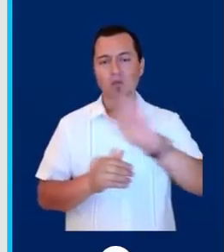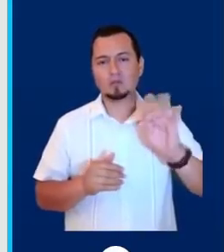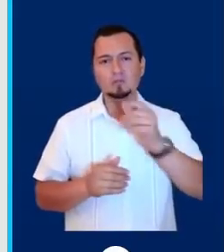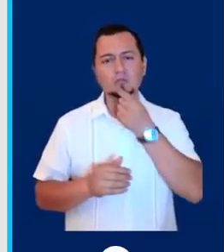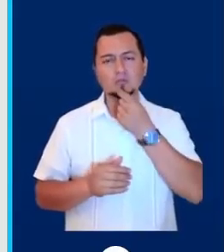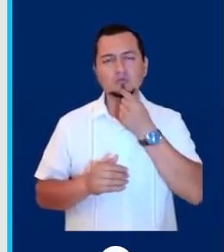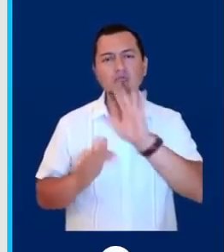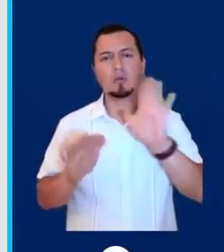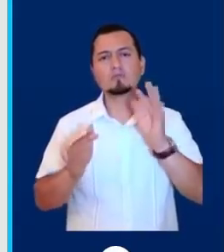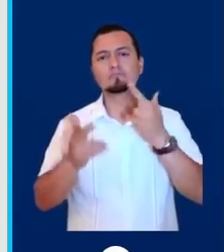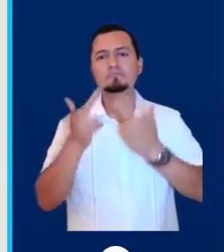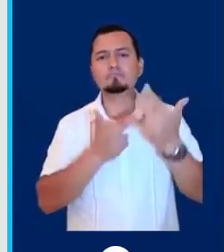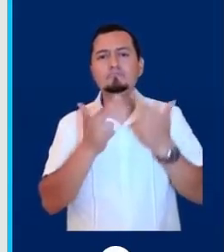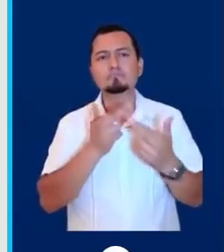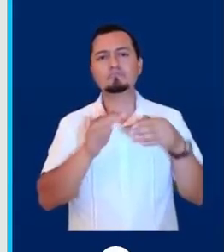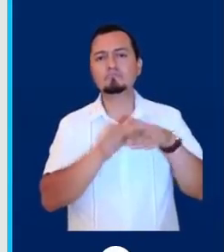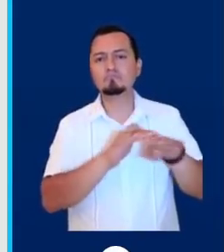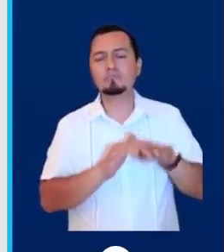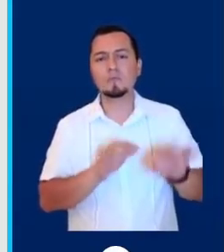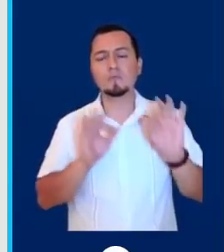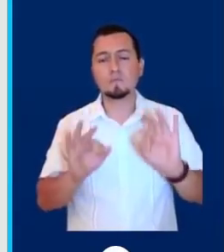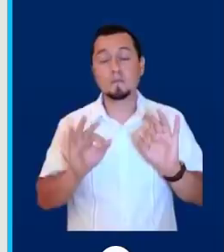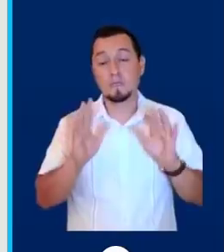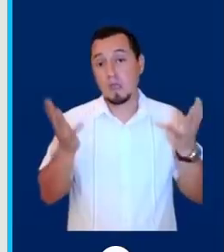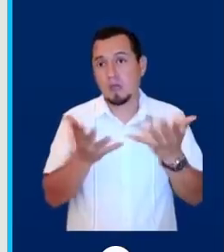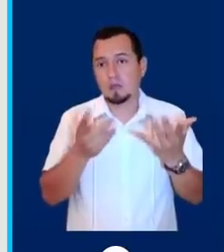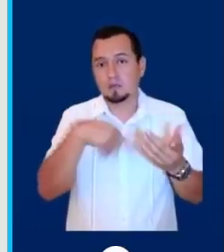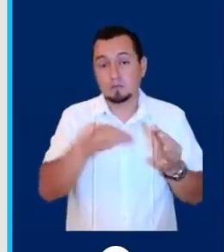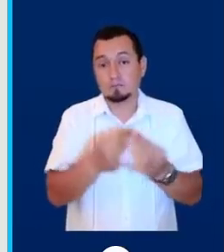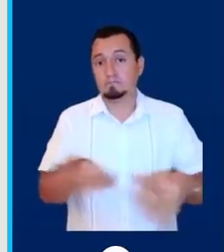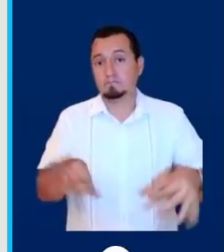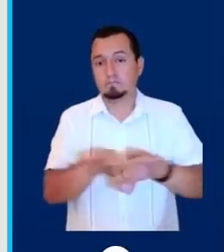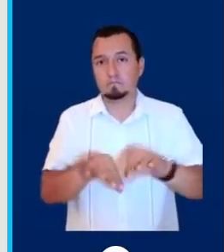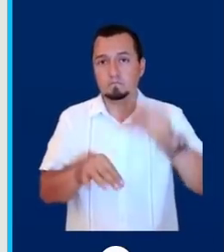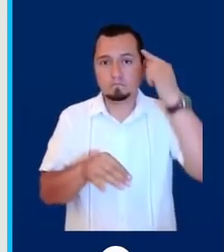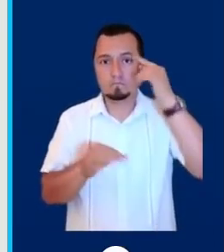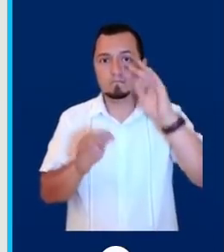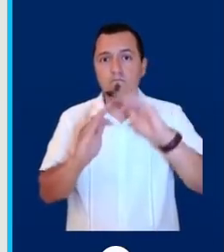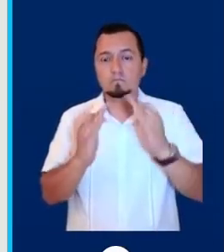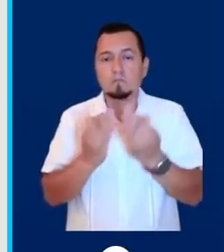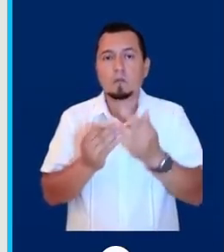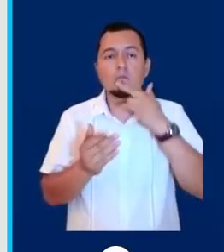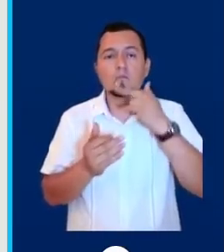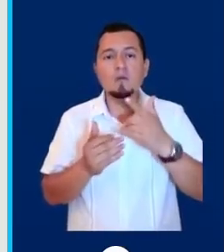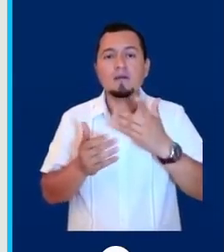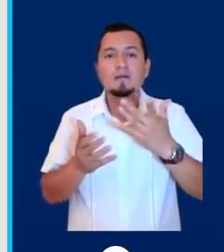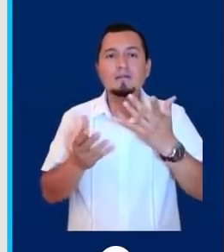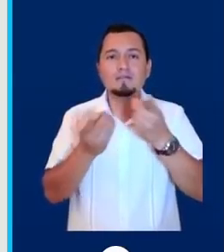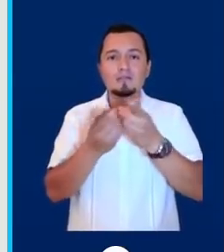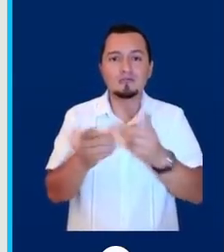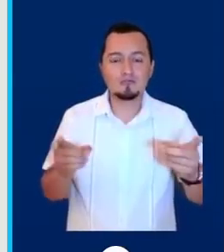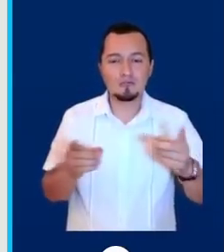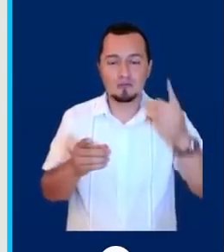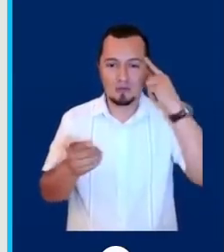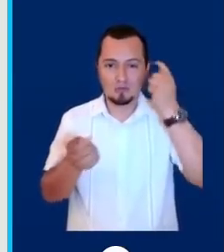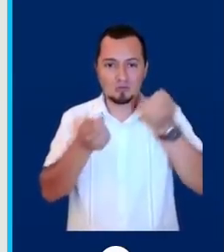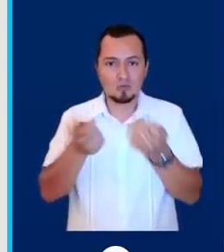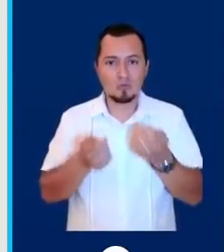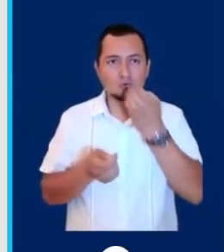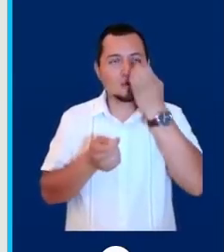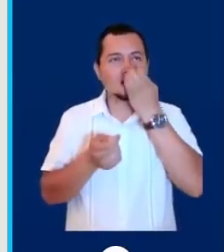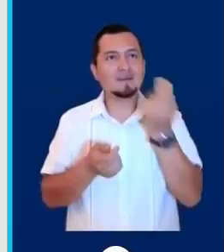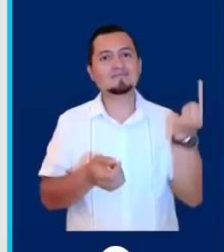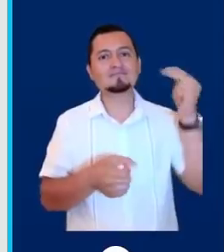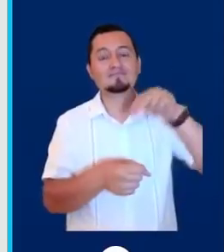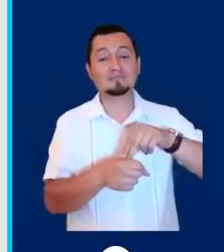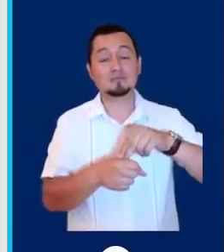puedan ir regresando poco a poco, porque es muy importante que puedan continuar con su desarrollo presencial. Le